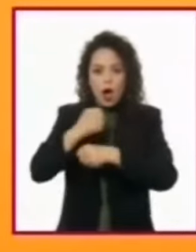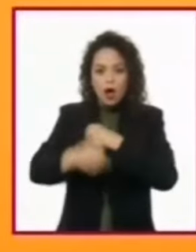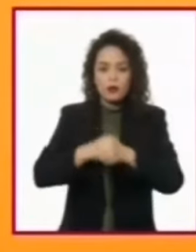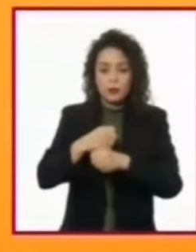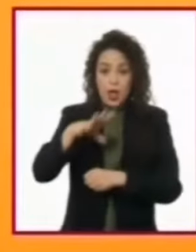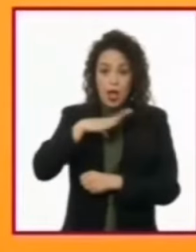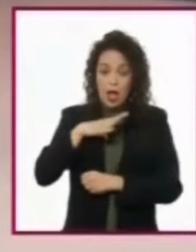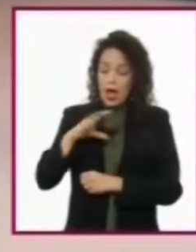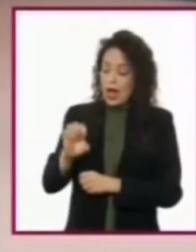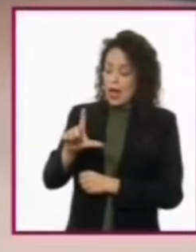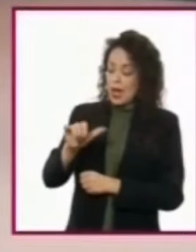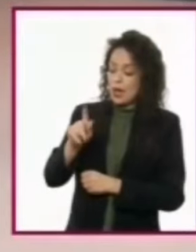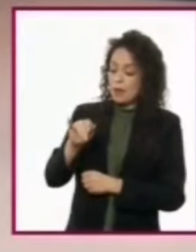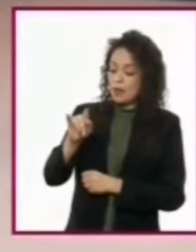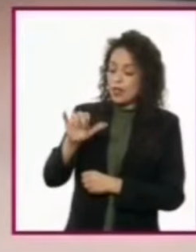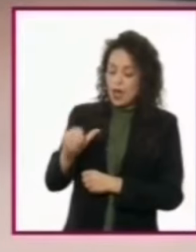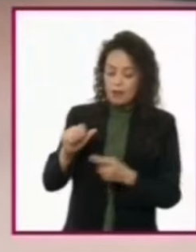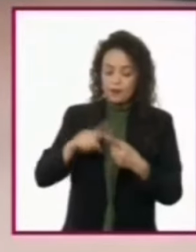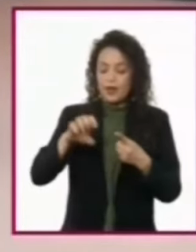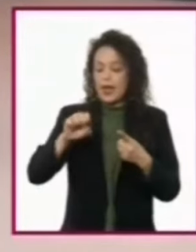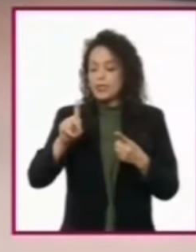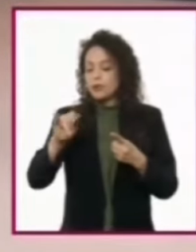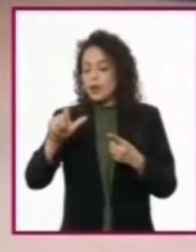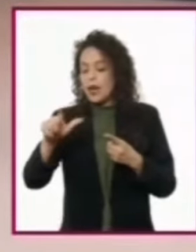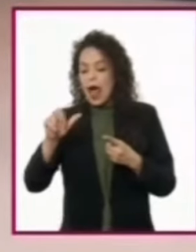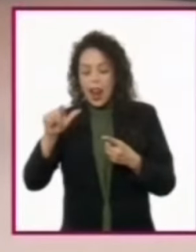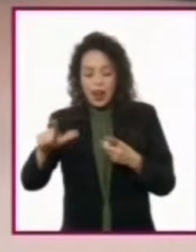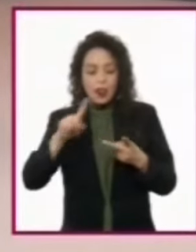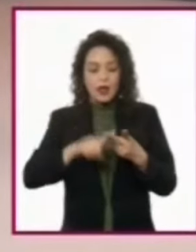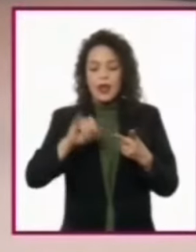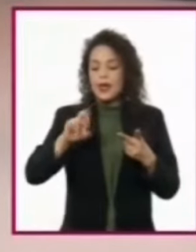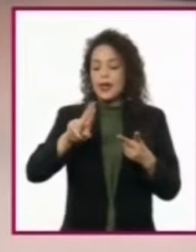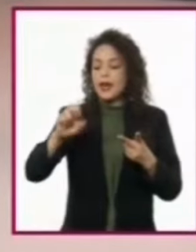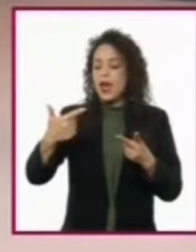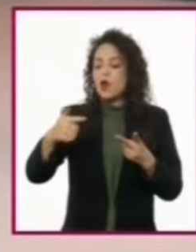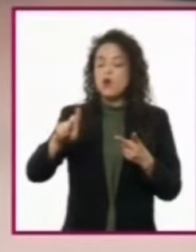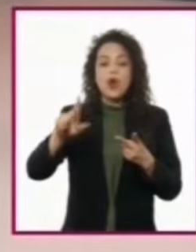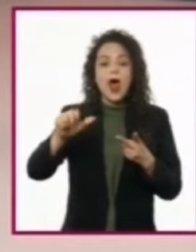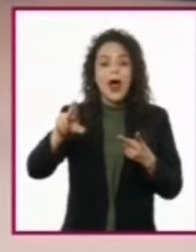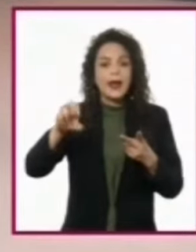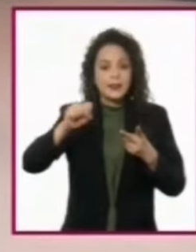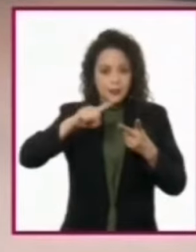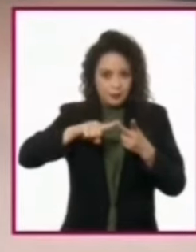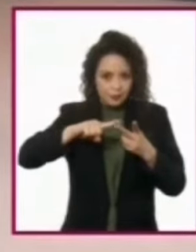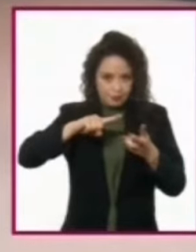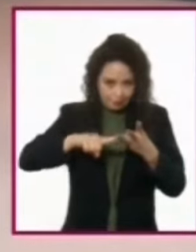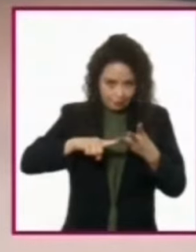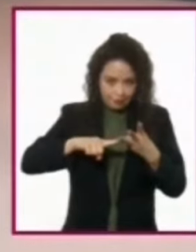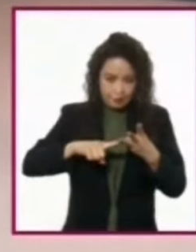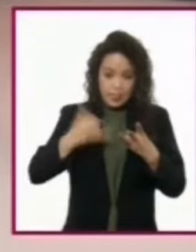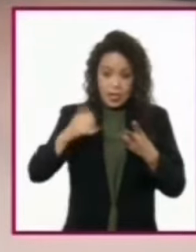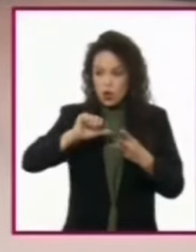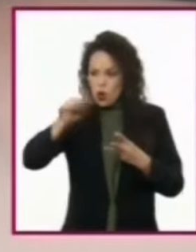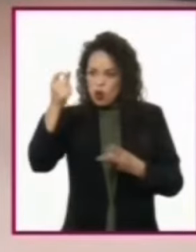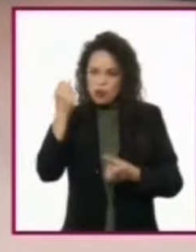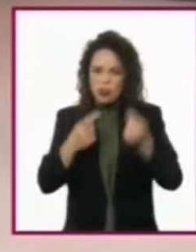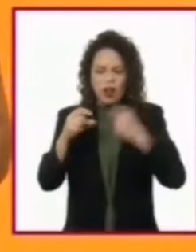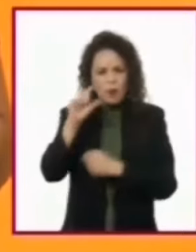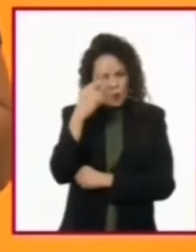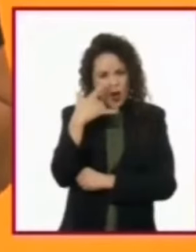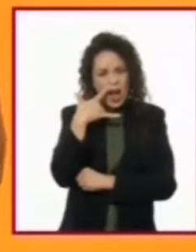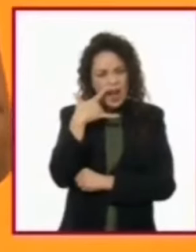elípticas, las galaxias espirales y las galaxias irregulares, además de algunas otras que son muy